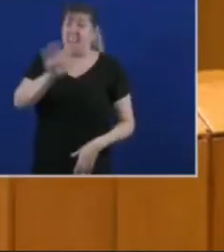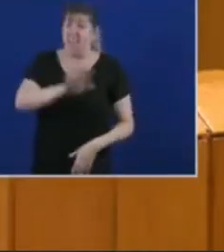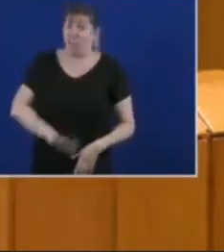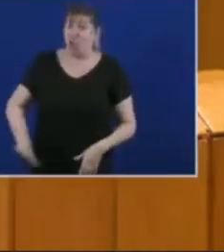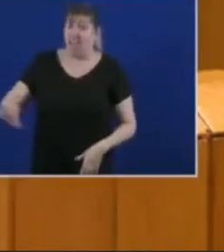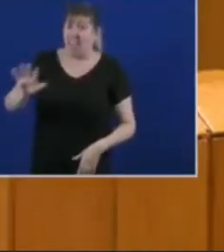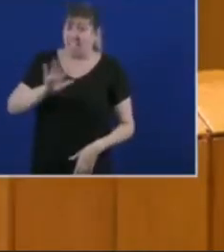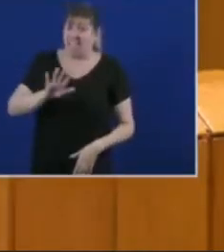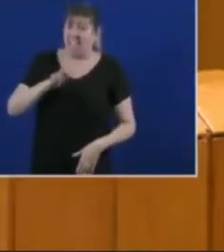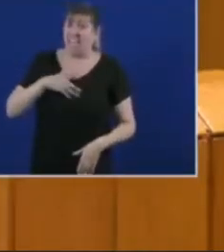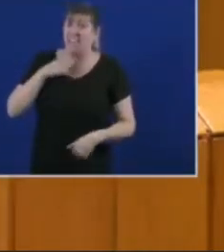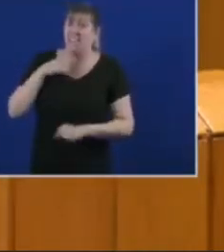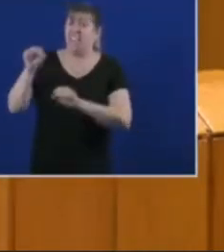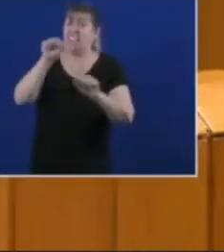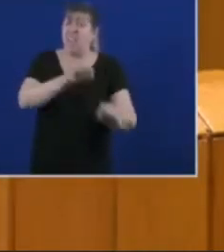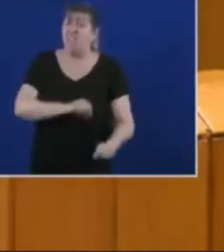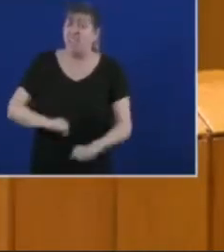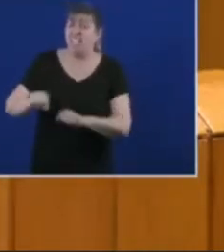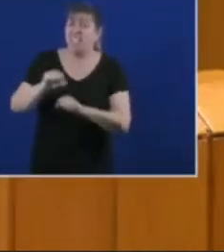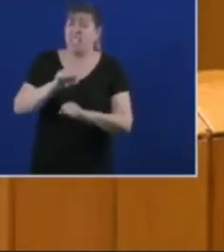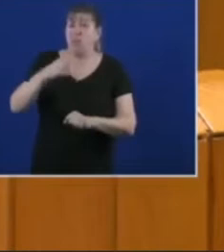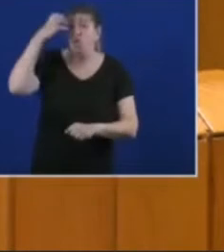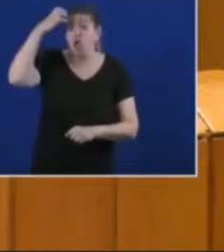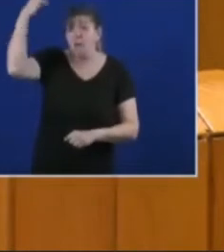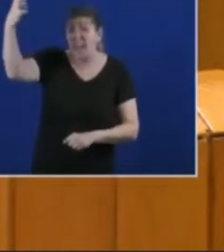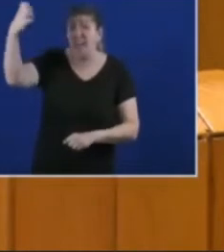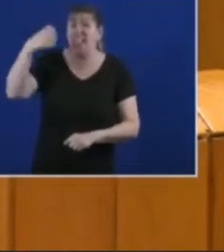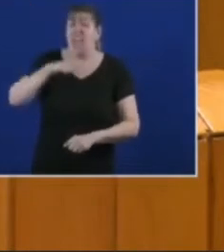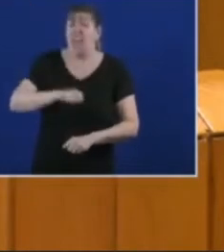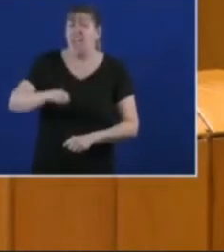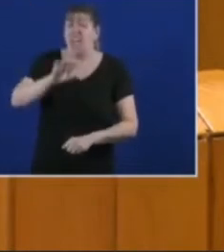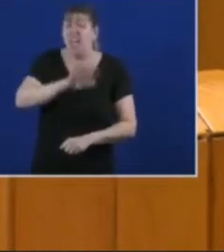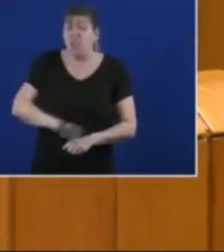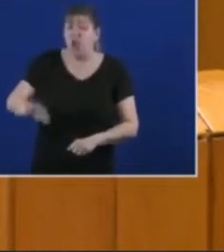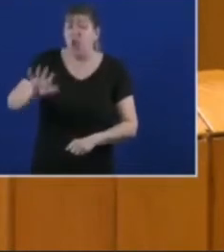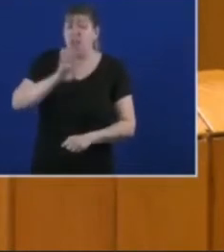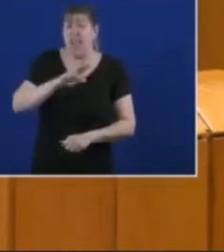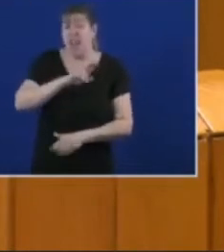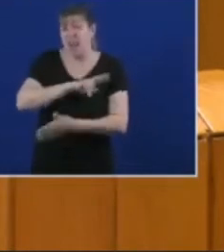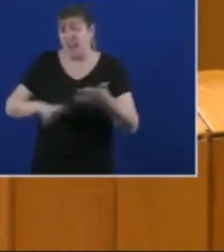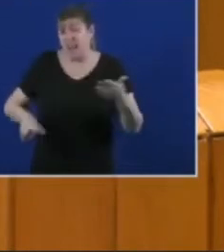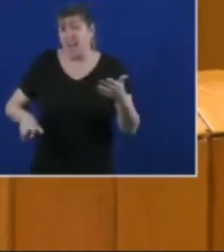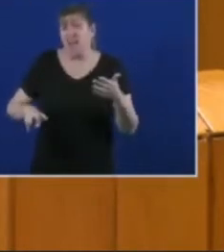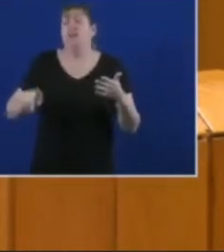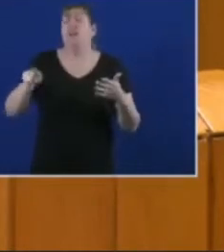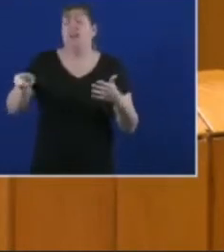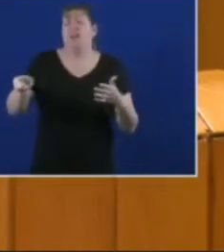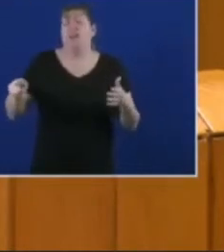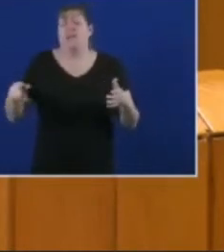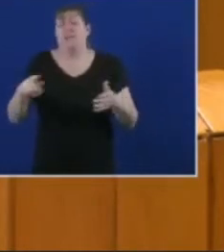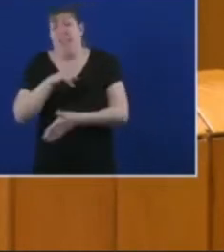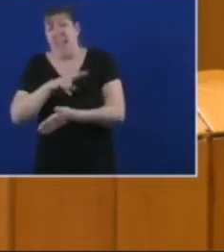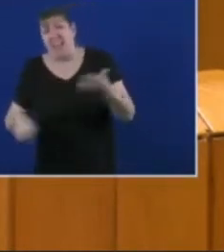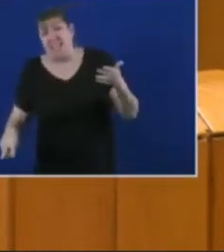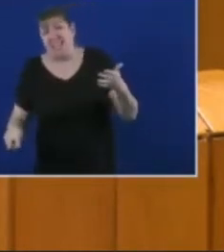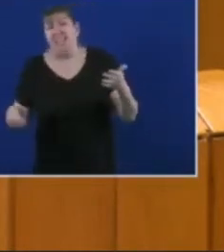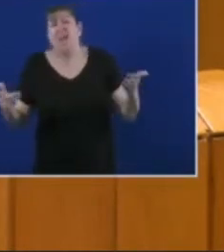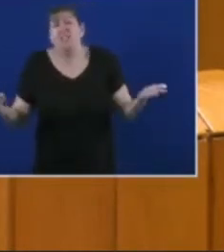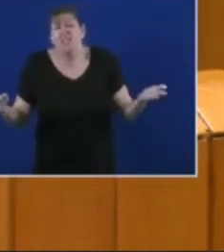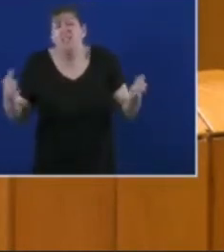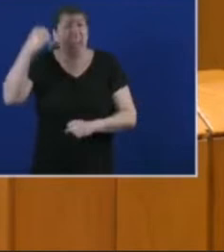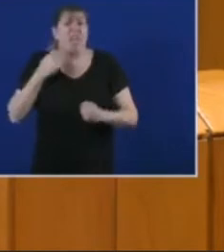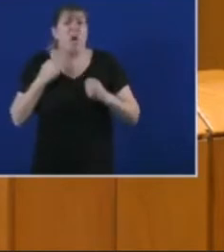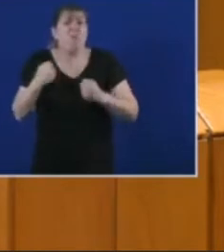dicir, defendemos a soberanía nacional de Galiza e preguntaraste ti, galega galego, que nos escoitas desde o outro lado da pantalla, e iso